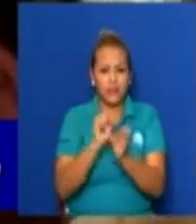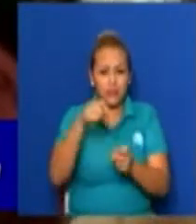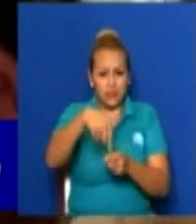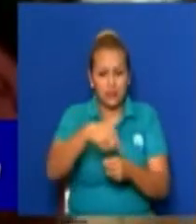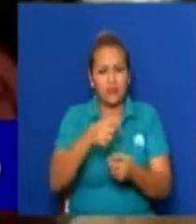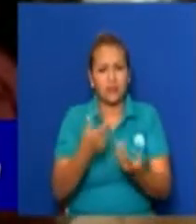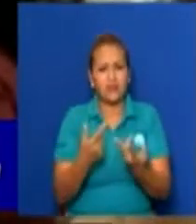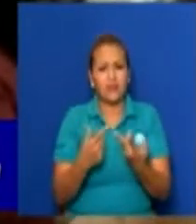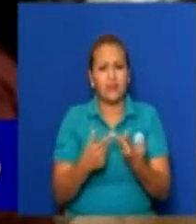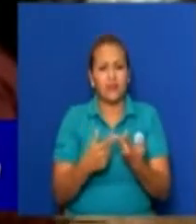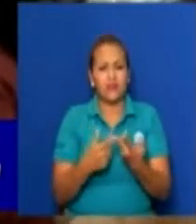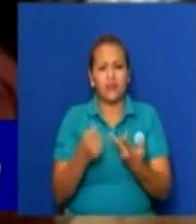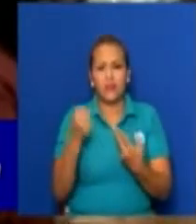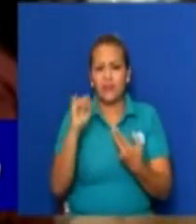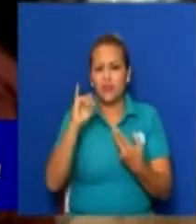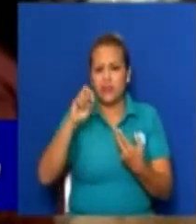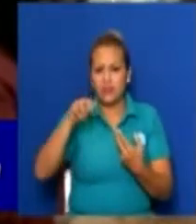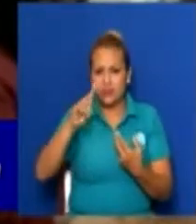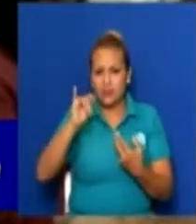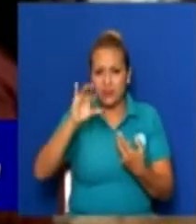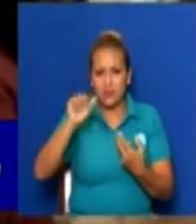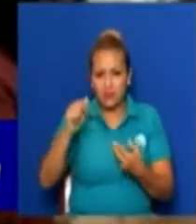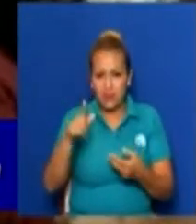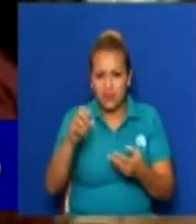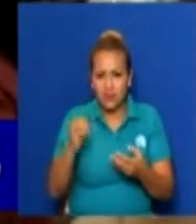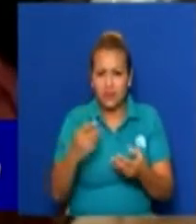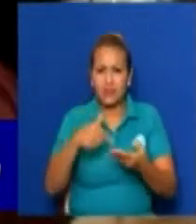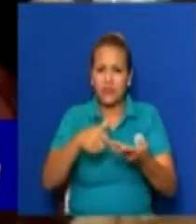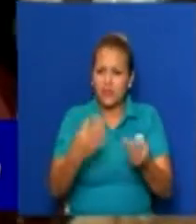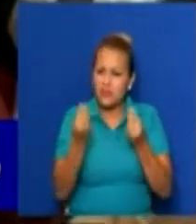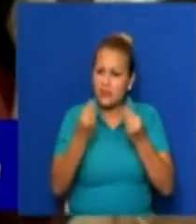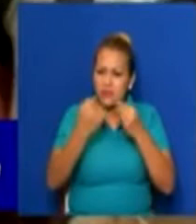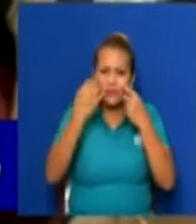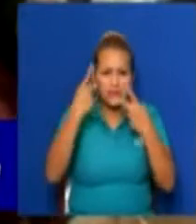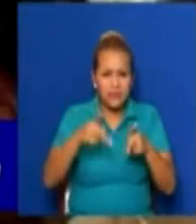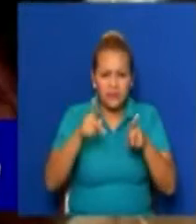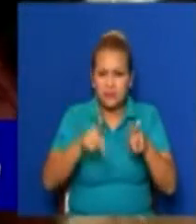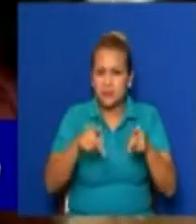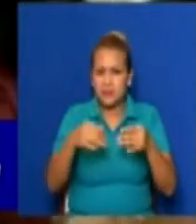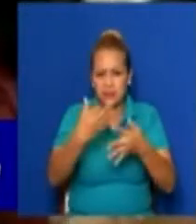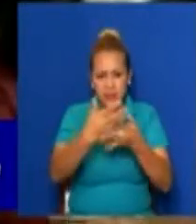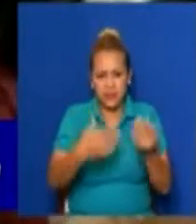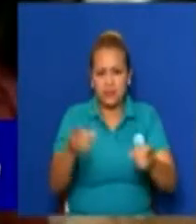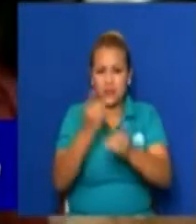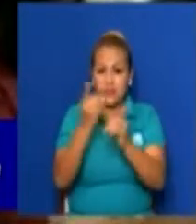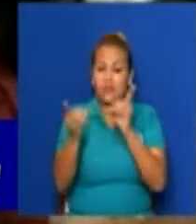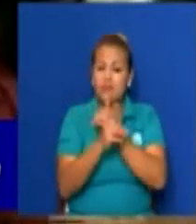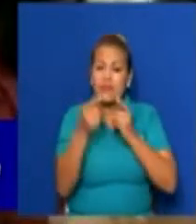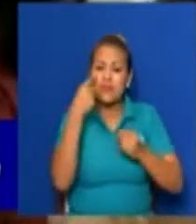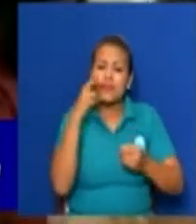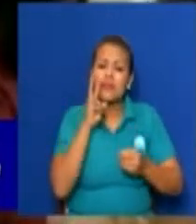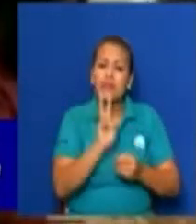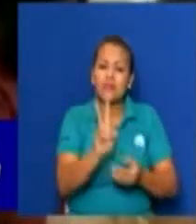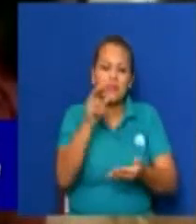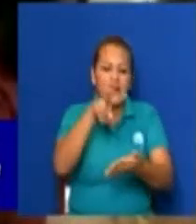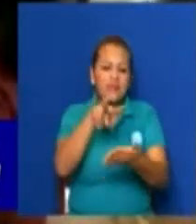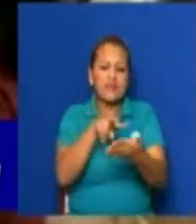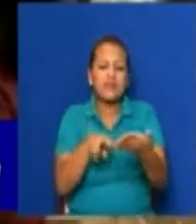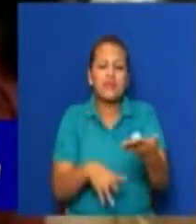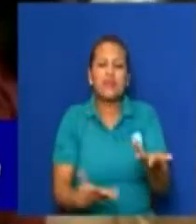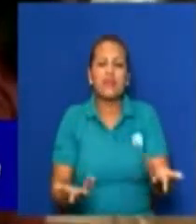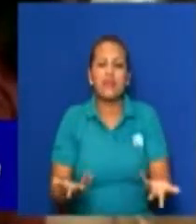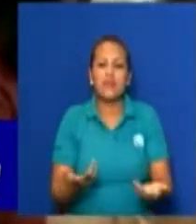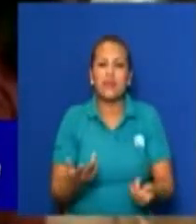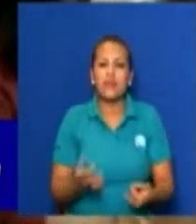sindicalistas, nosotros que ahí andamos ahí, ya, debían de ir a revisar. A ver, ahorita